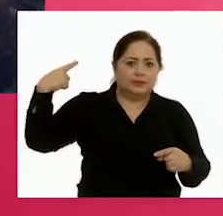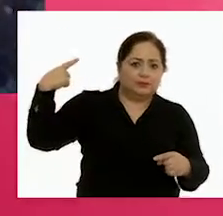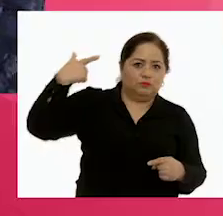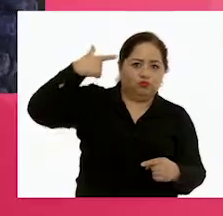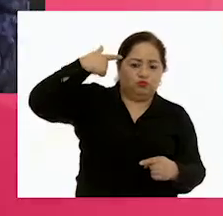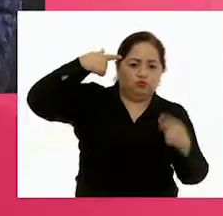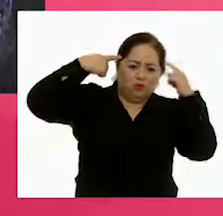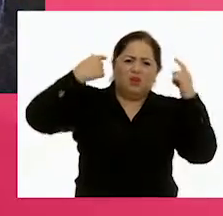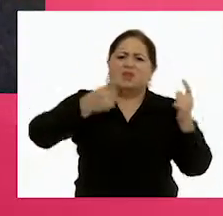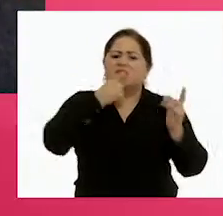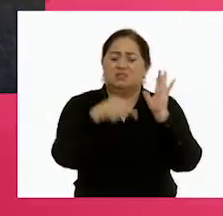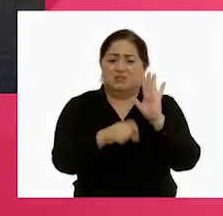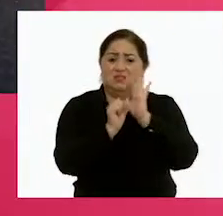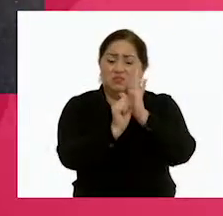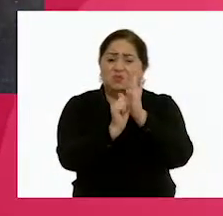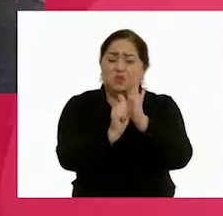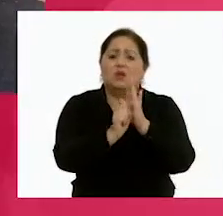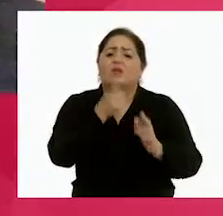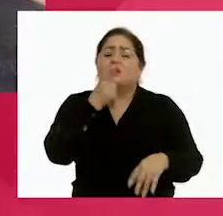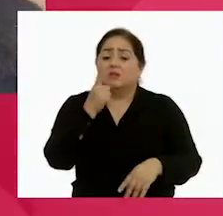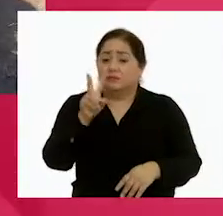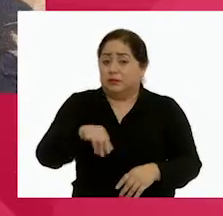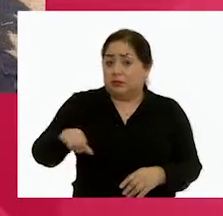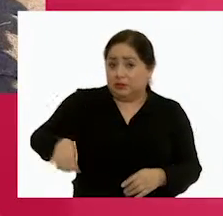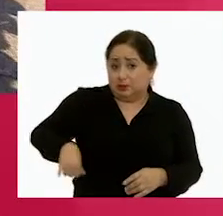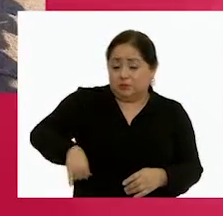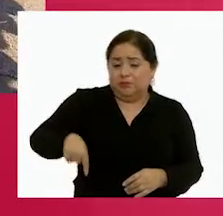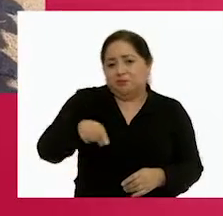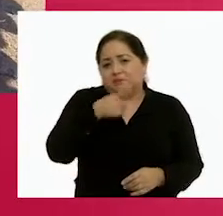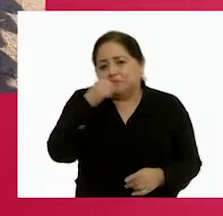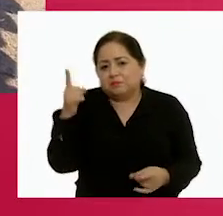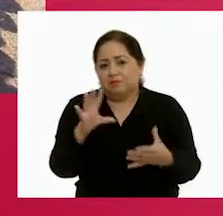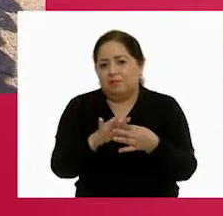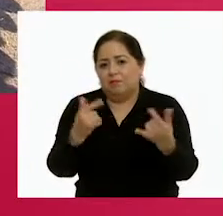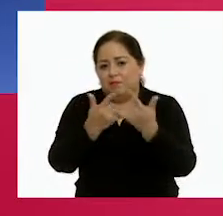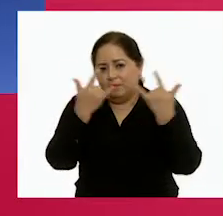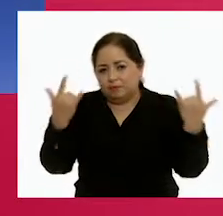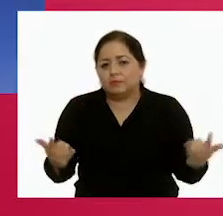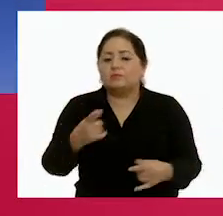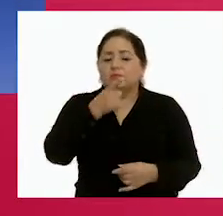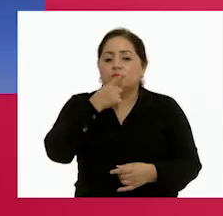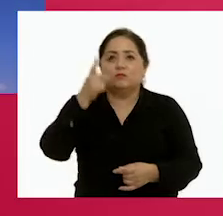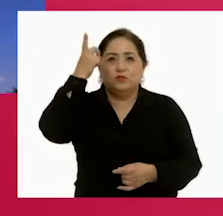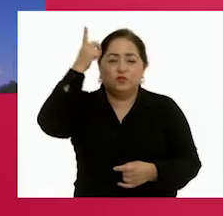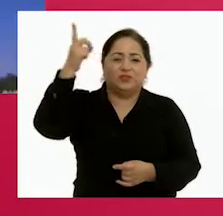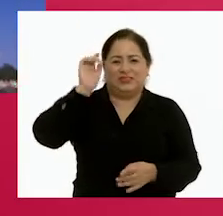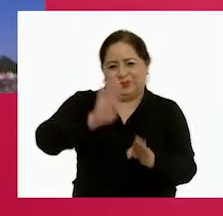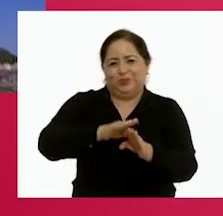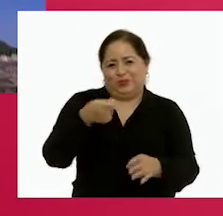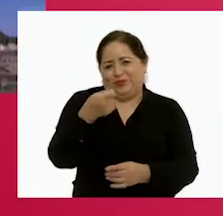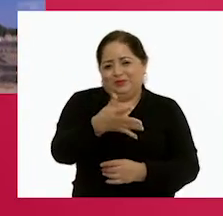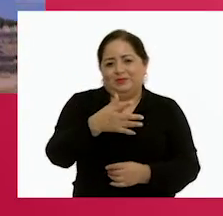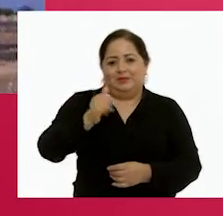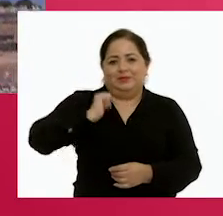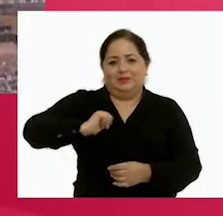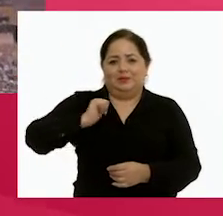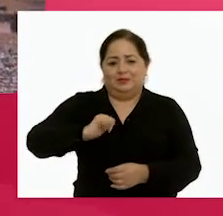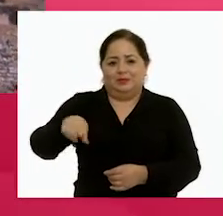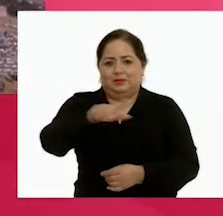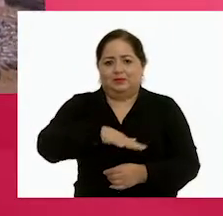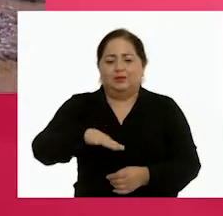que simboliza? Mira, aquí lo interesante es que hay una analogía. La idea aquí es que, bueno, el dios que predomina y es el de los